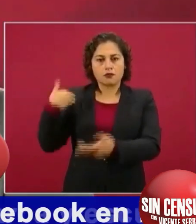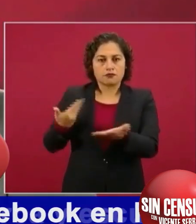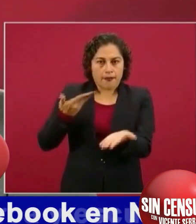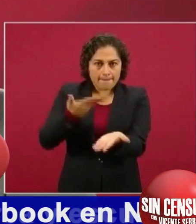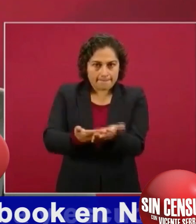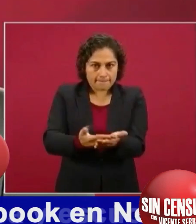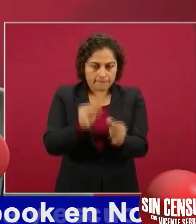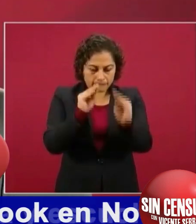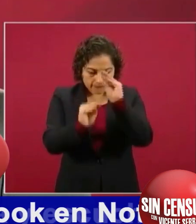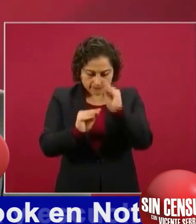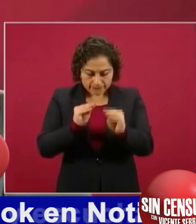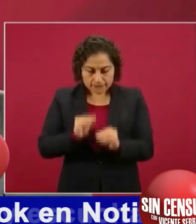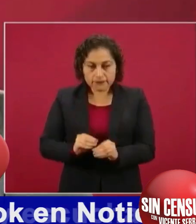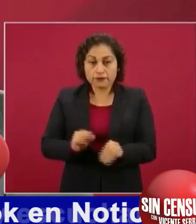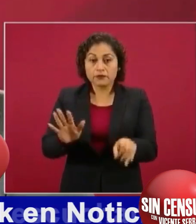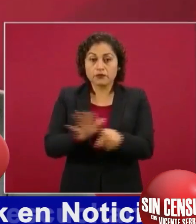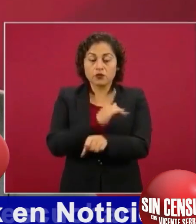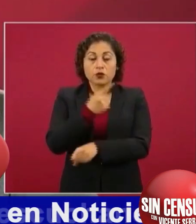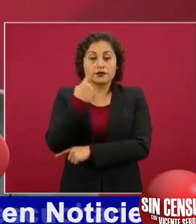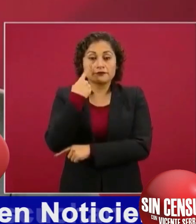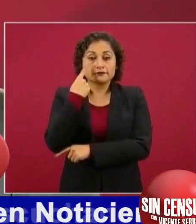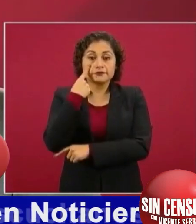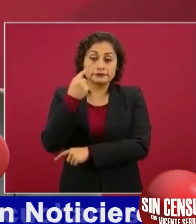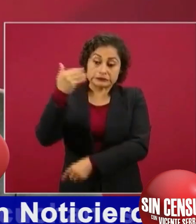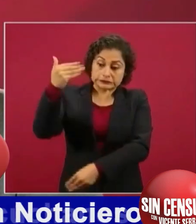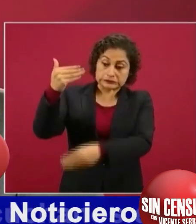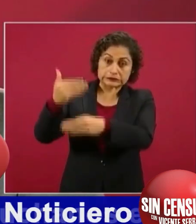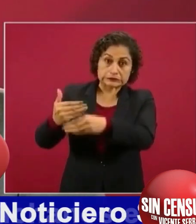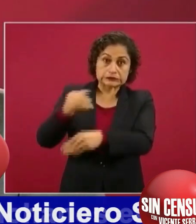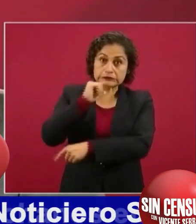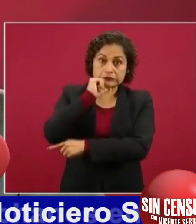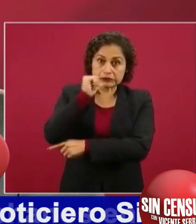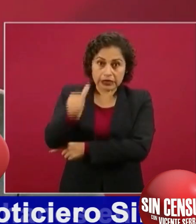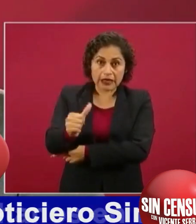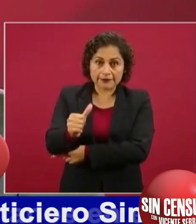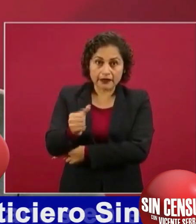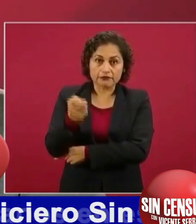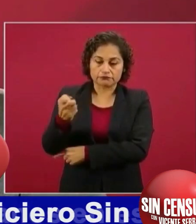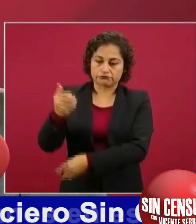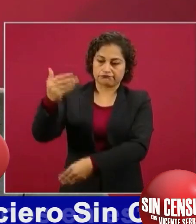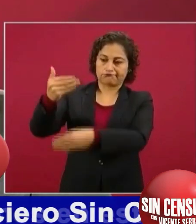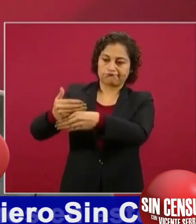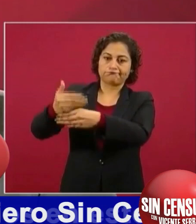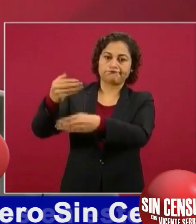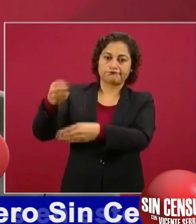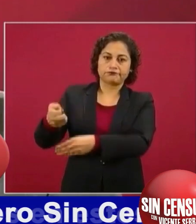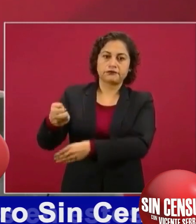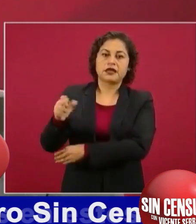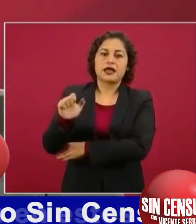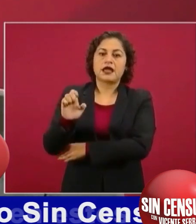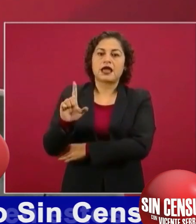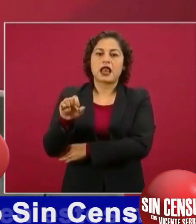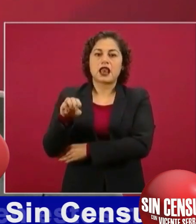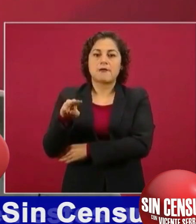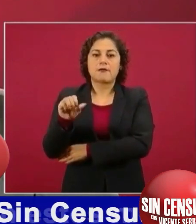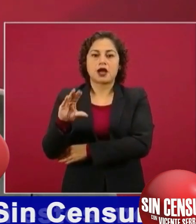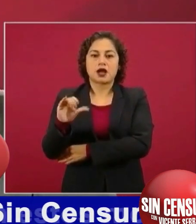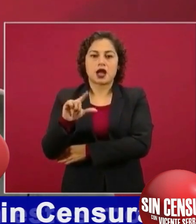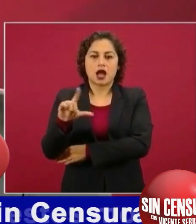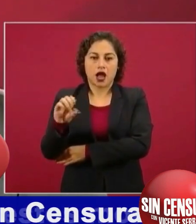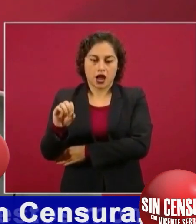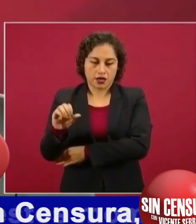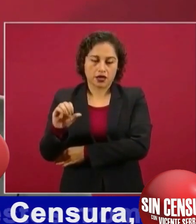Si no cerrábamos esa compuerta que se llama El Macayo,